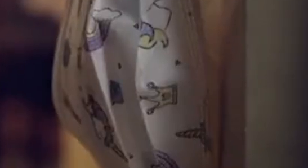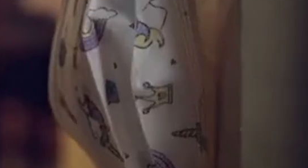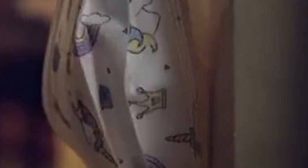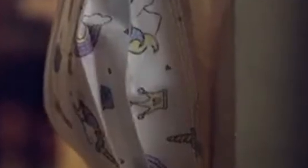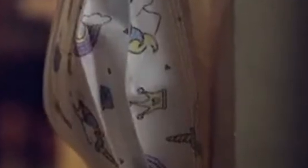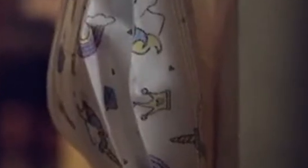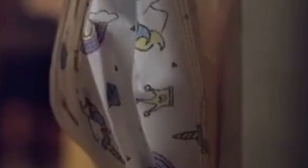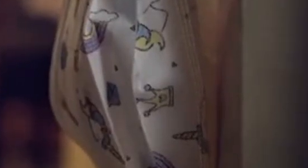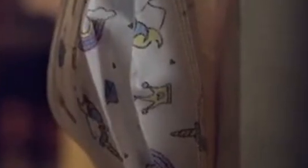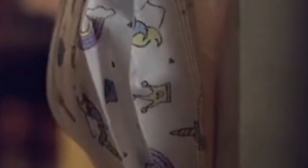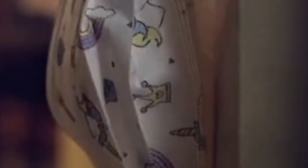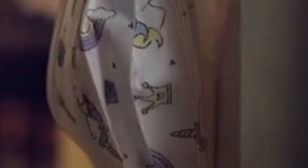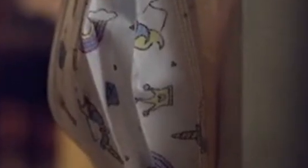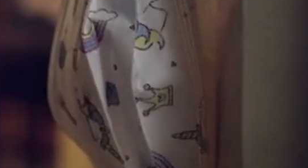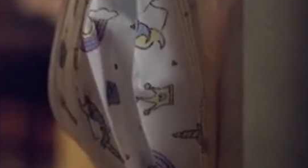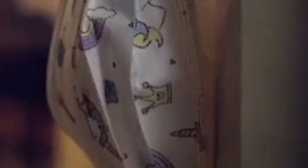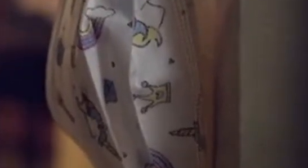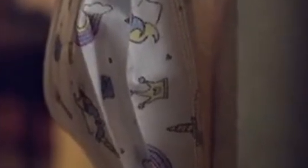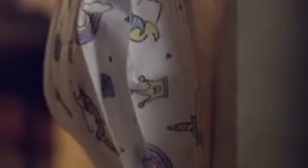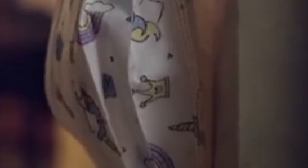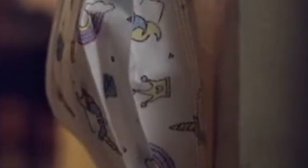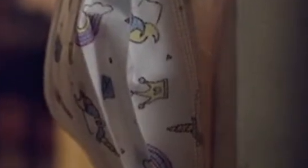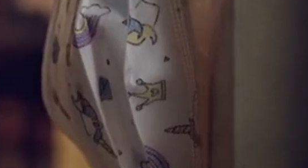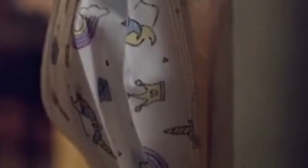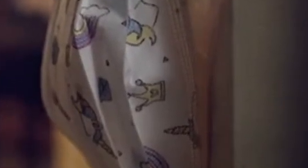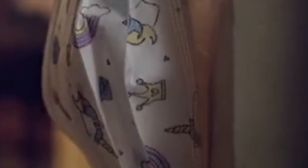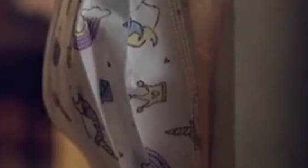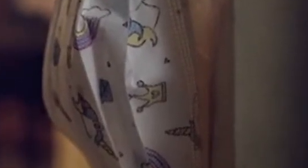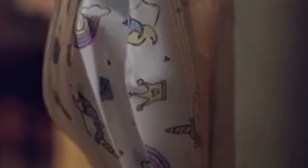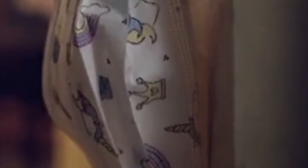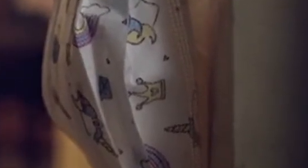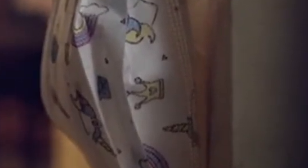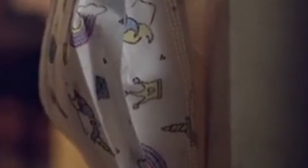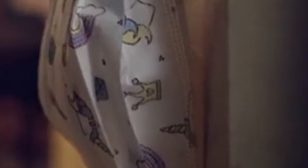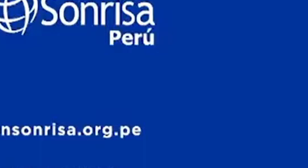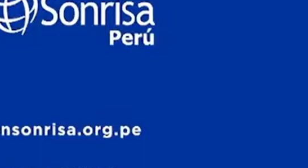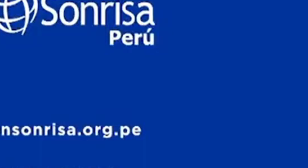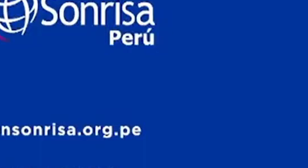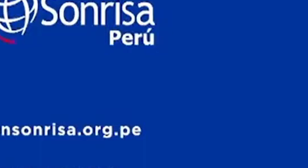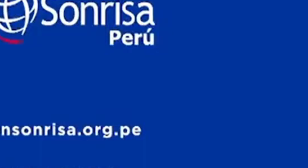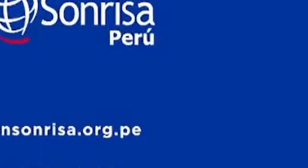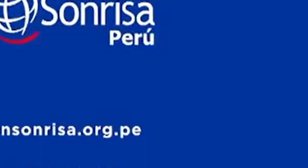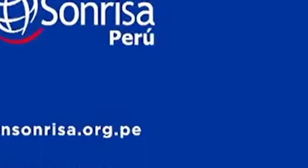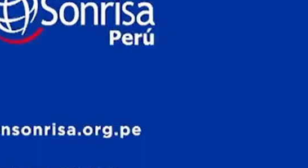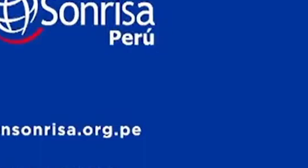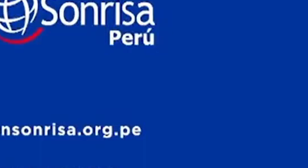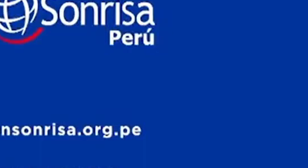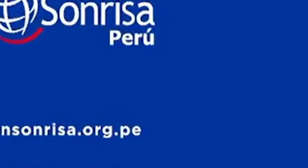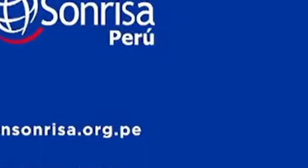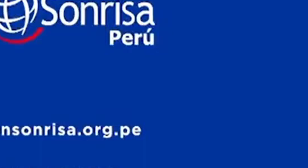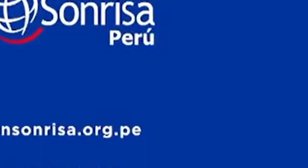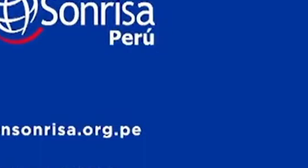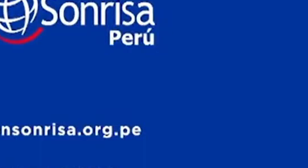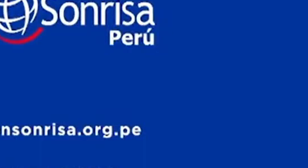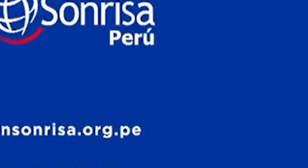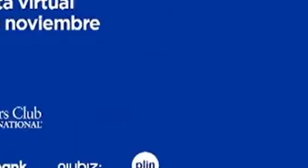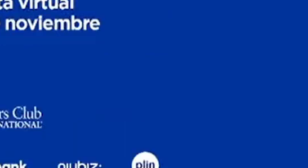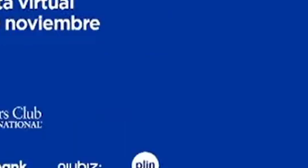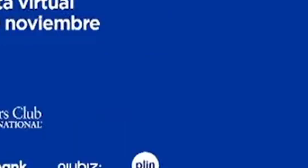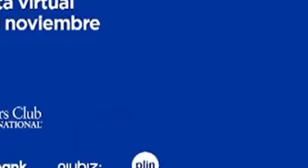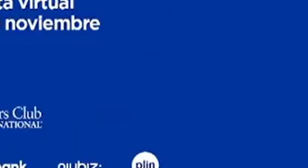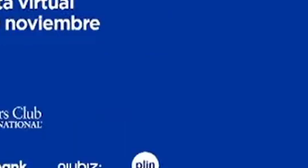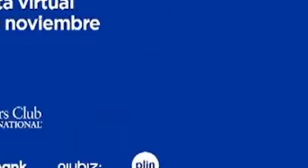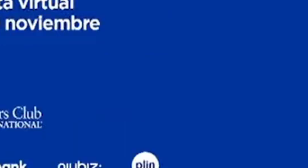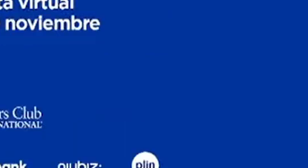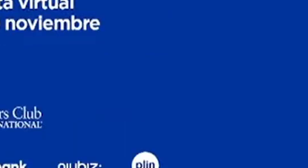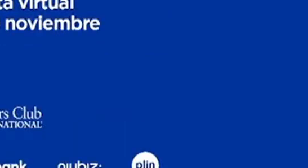El labio fisurado y el paladar hendido ponen en riesgo las vidas de miles de niños. Toma, Operación Sonrisa, colecta virtual